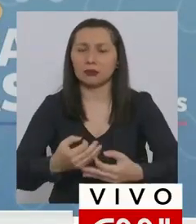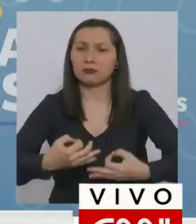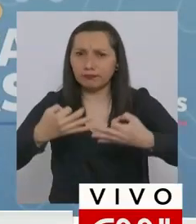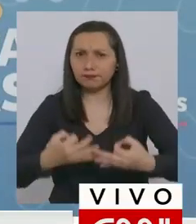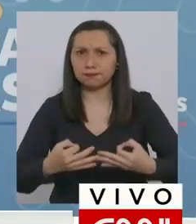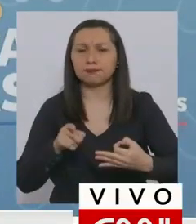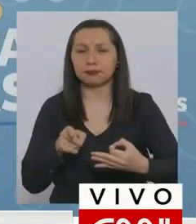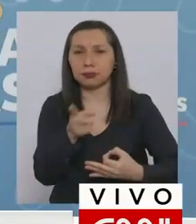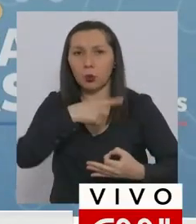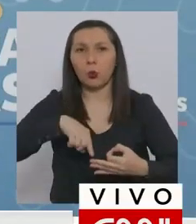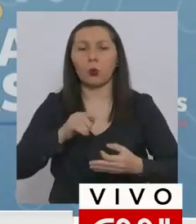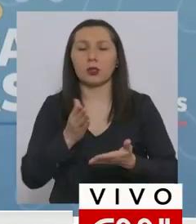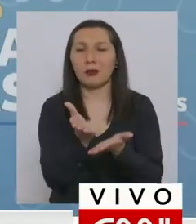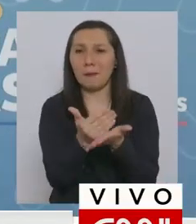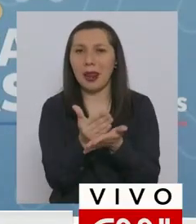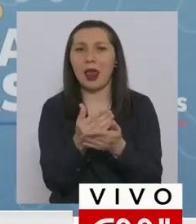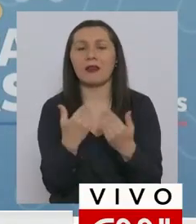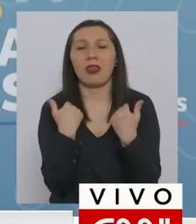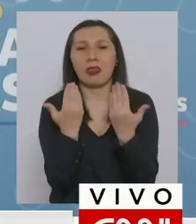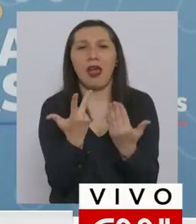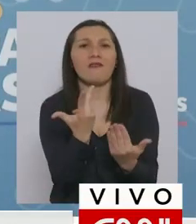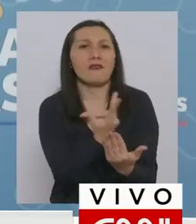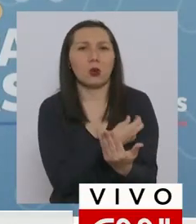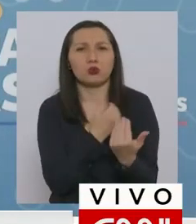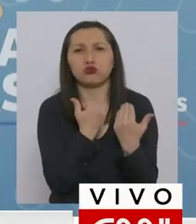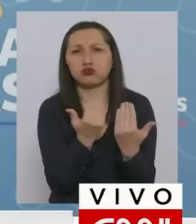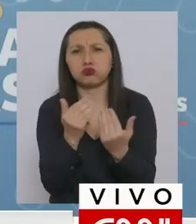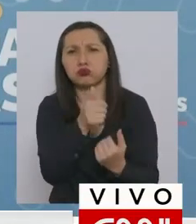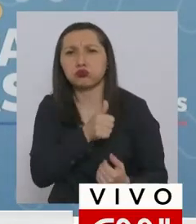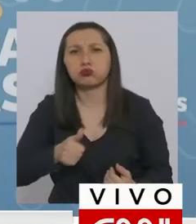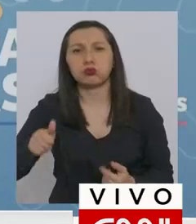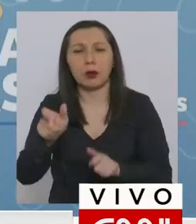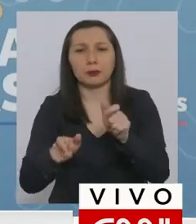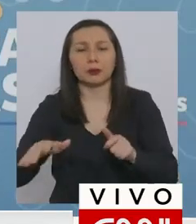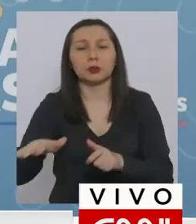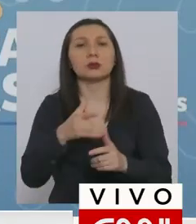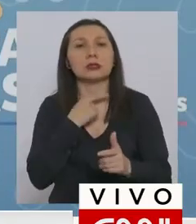y 17 años de edad, ya hemos vacunado a